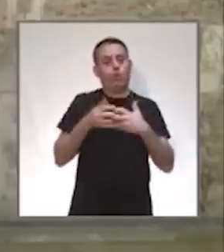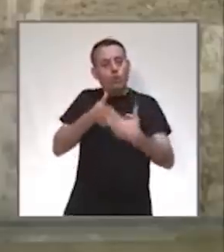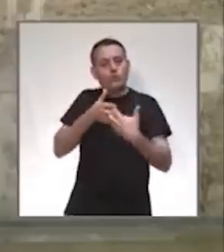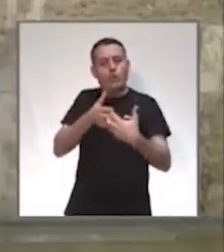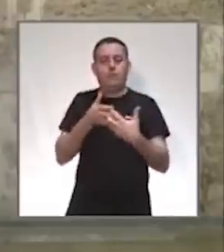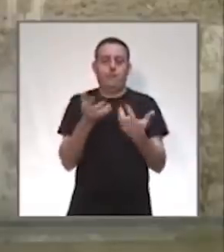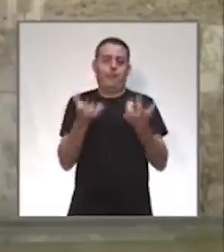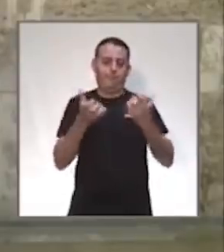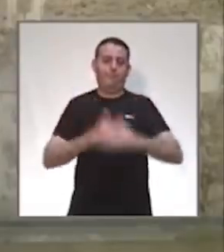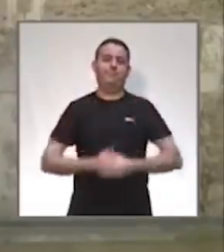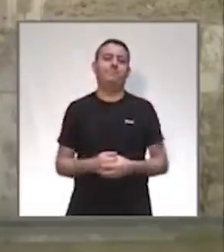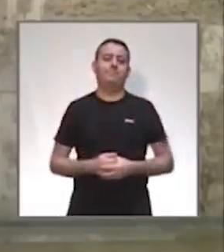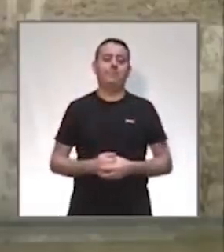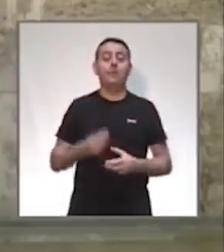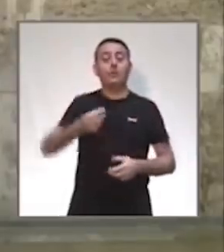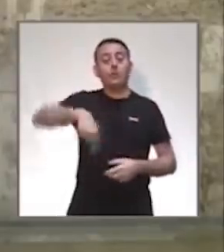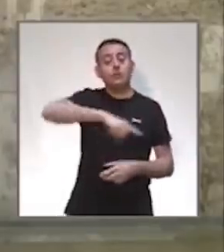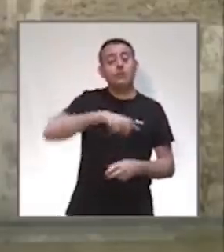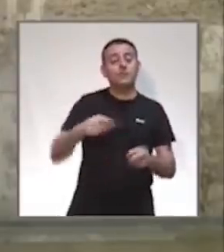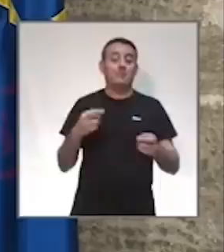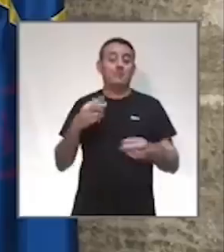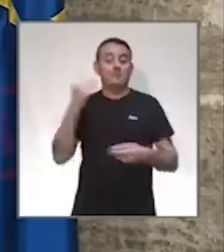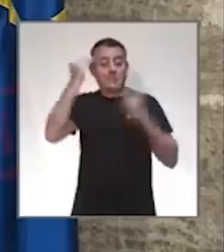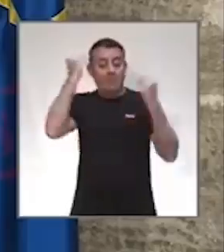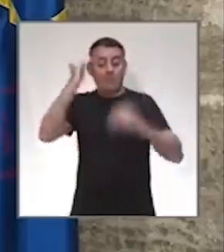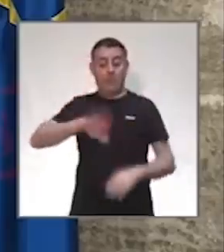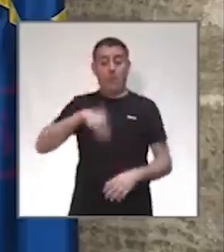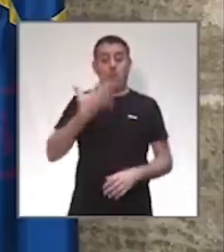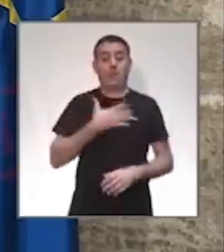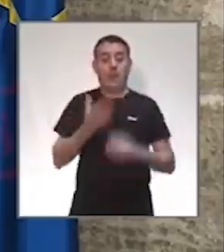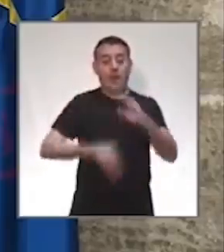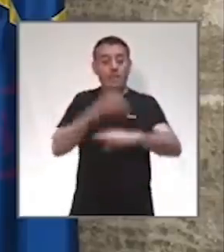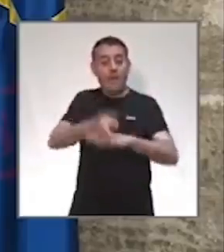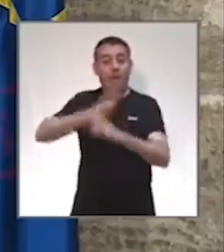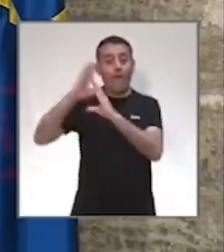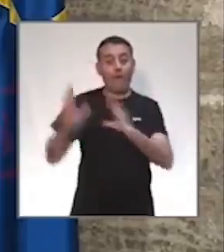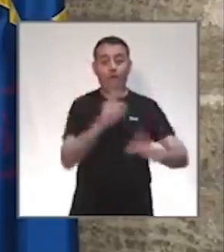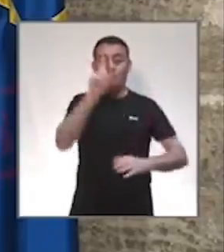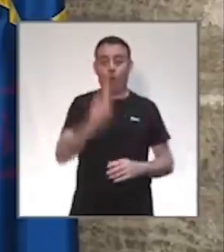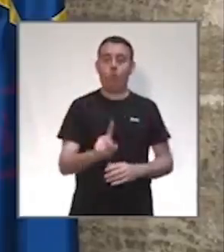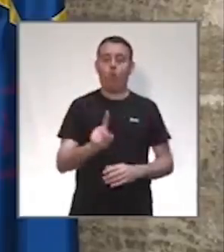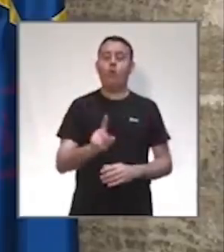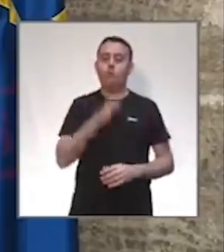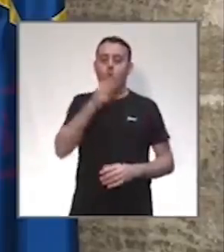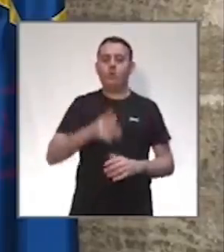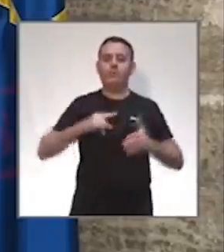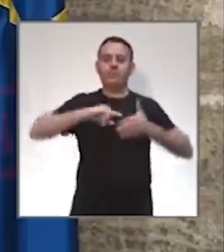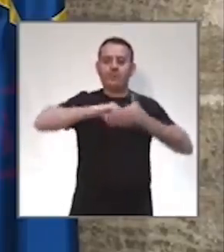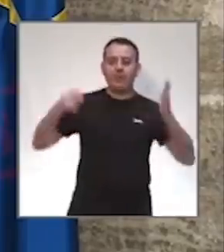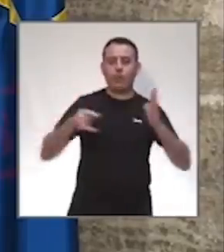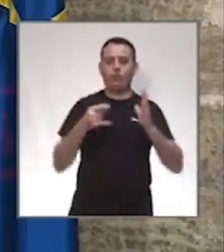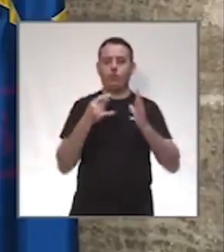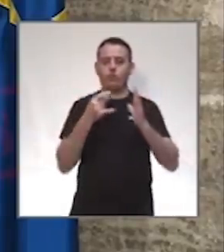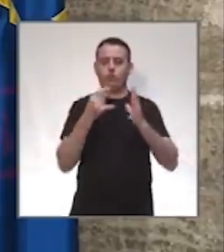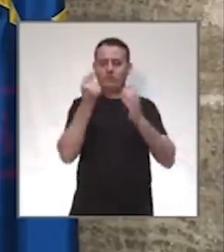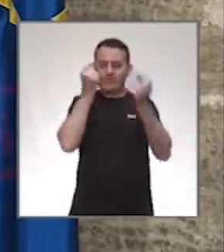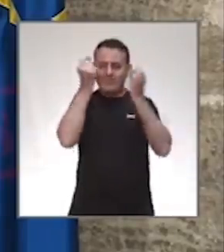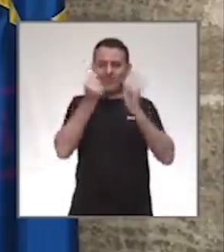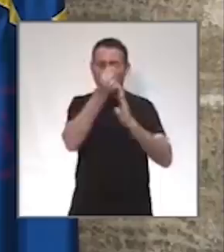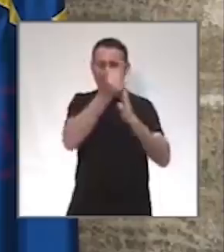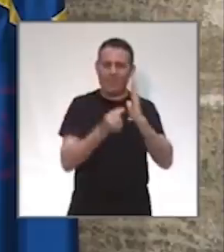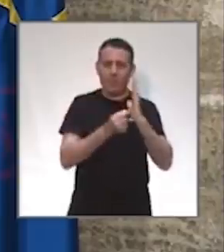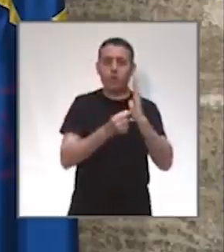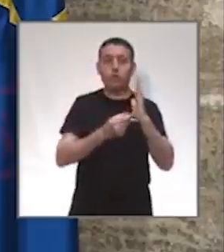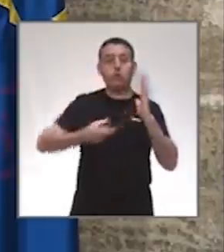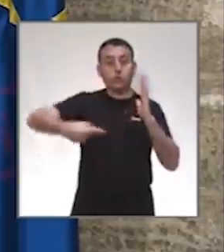las personas fallecidas por COVID o donde hay una alta probabilidad que han fallecido por COVID. Pero viene siendo la regla general la